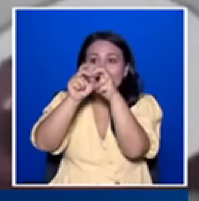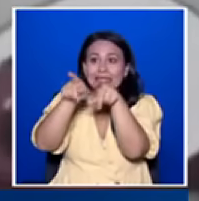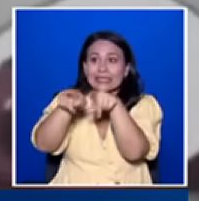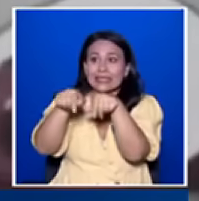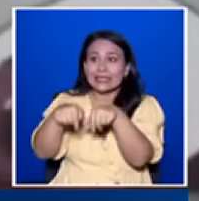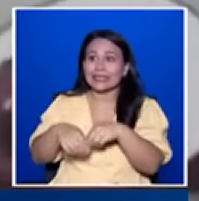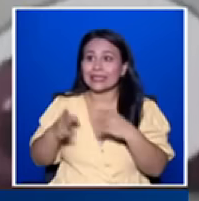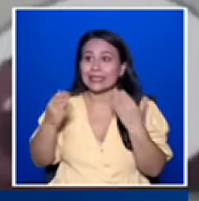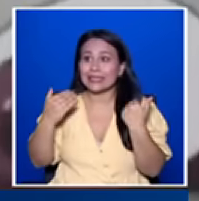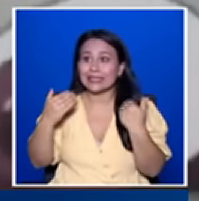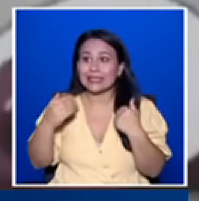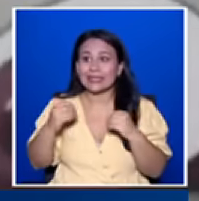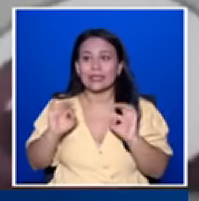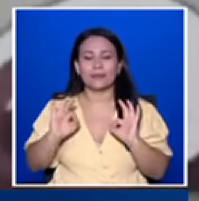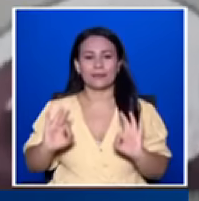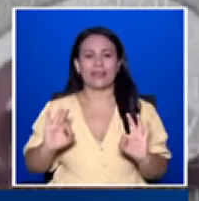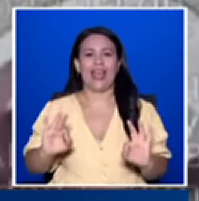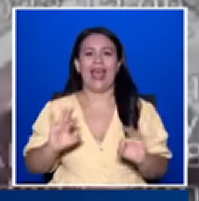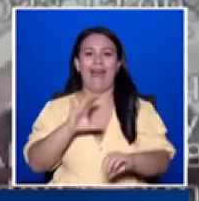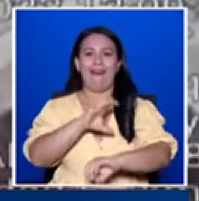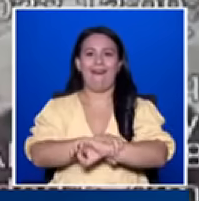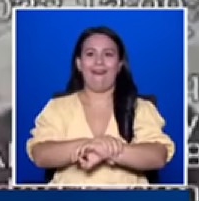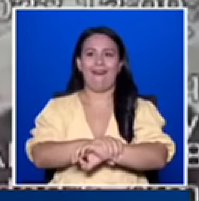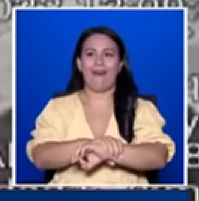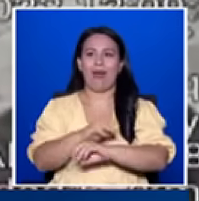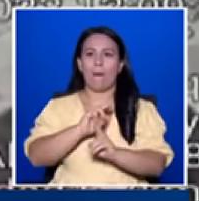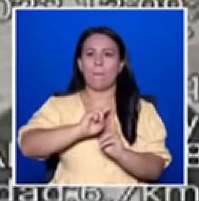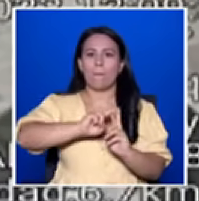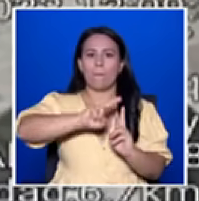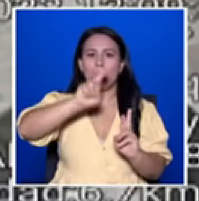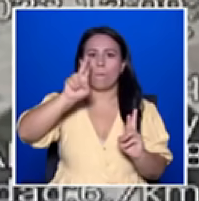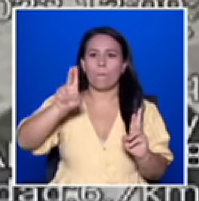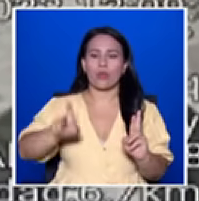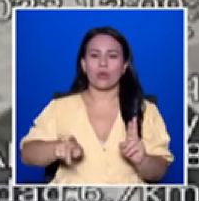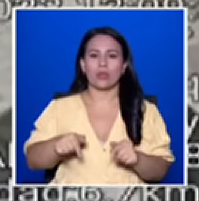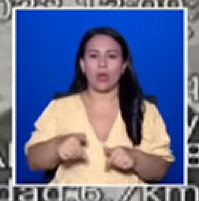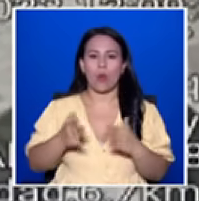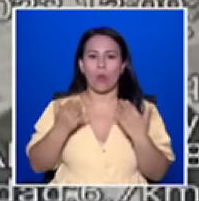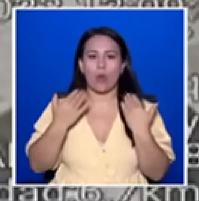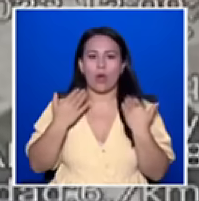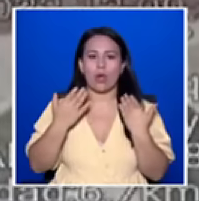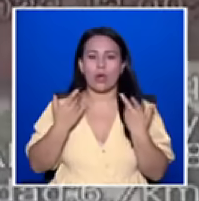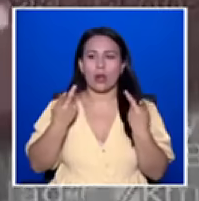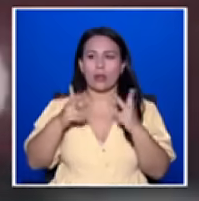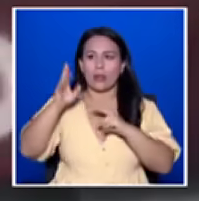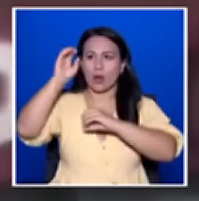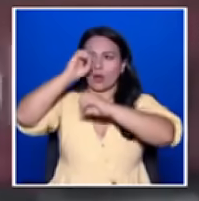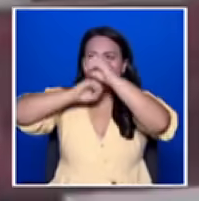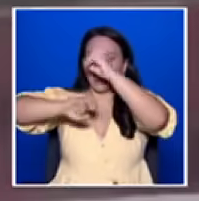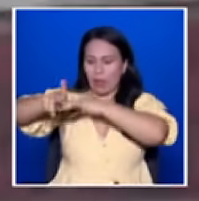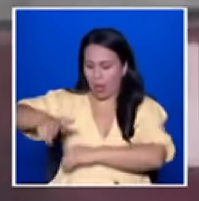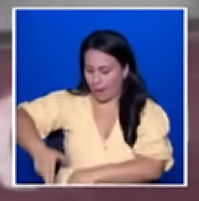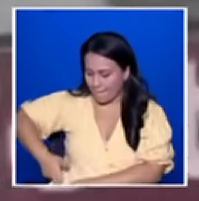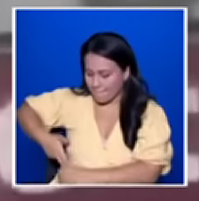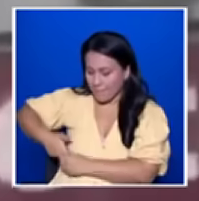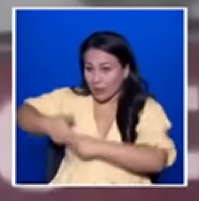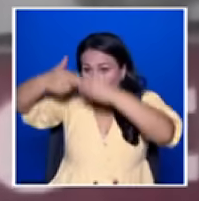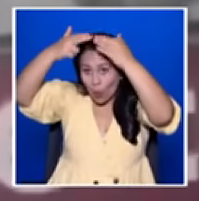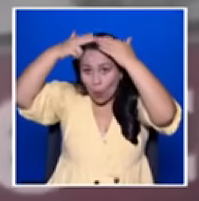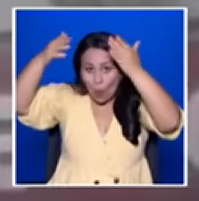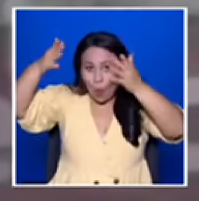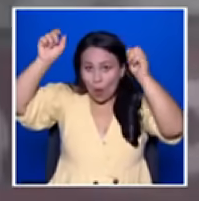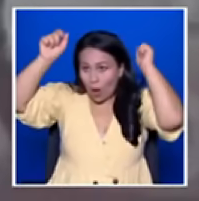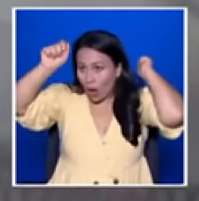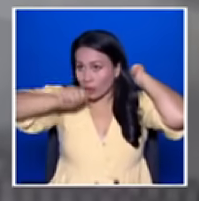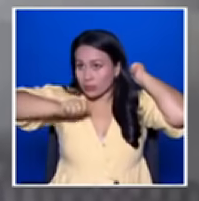en Guayaquil hasta que logran retenerlo en un paso peatonal. Incluso ahí lo observan pues que tenía el arma, un revólver con